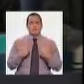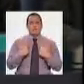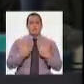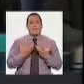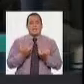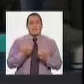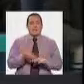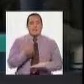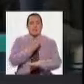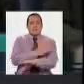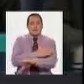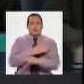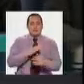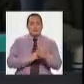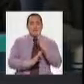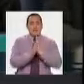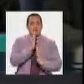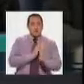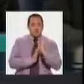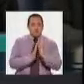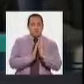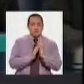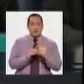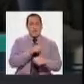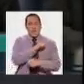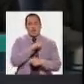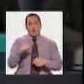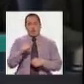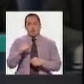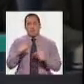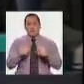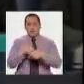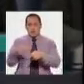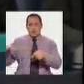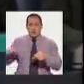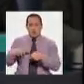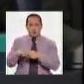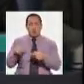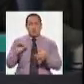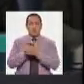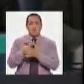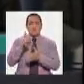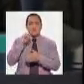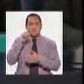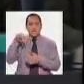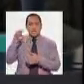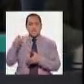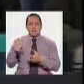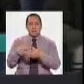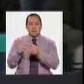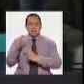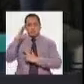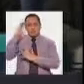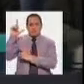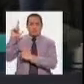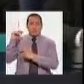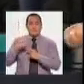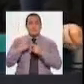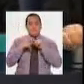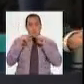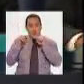que pretendían falsamente acusar a los comandos de Chavín de Huántar. Por esa